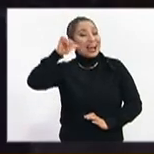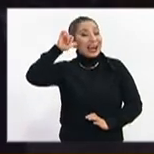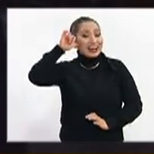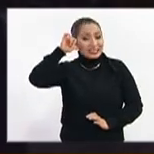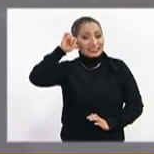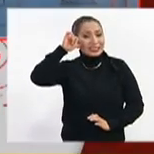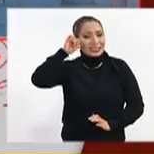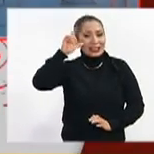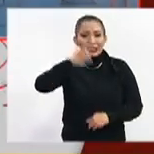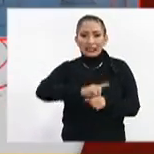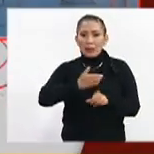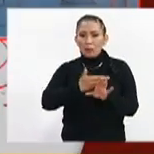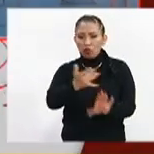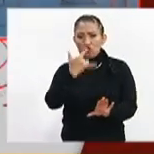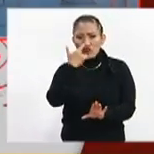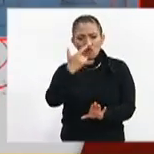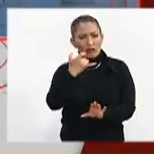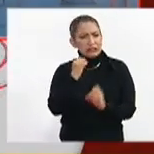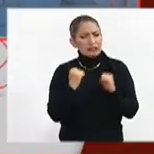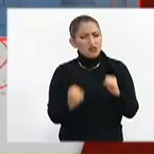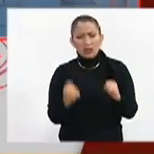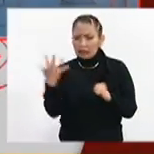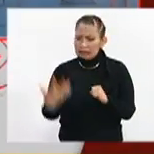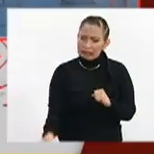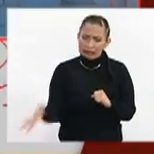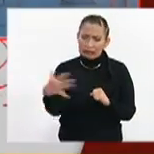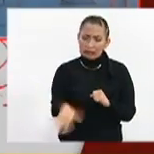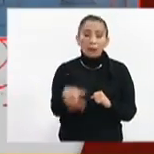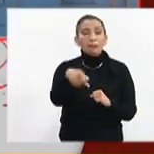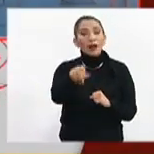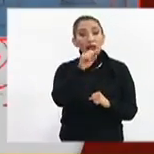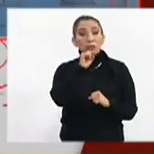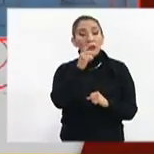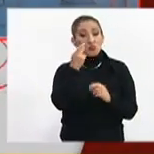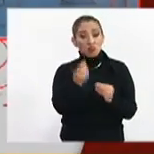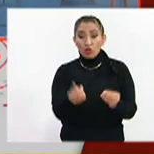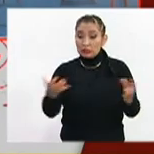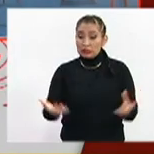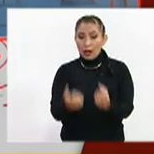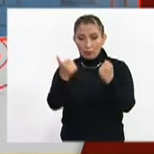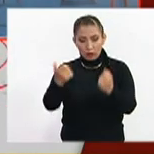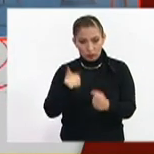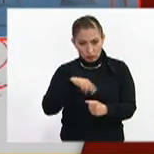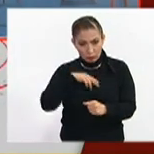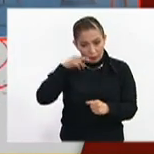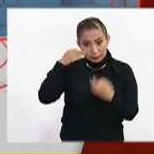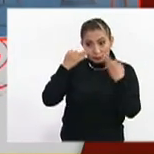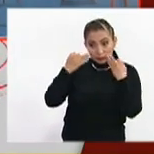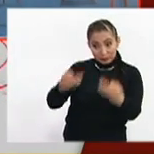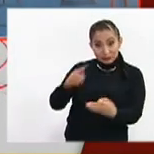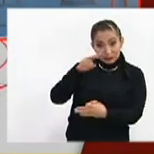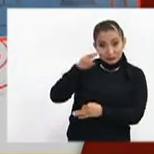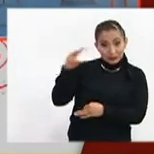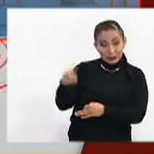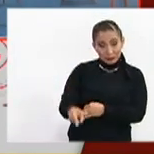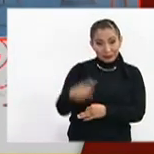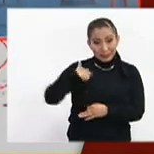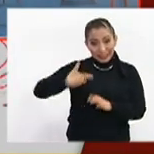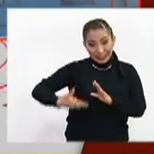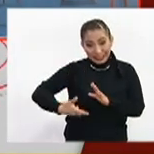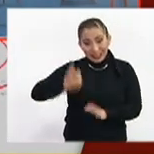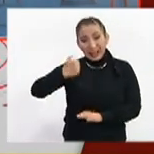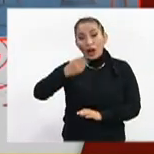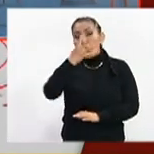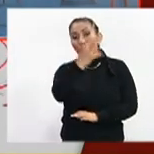ayer fue un día muy intenso, mucha búsqueda, pero también mucho rescate. Nosotros pudimos presenciar el rescate de